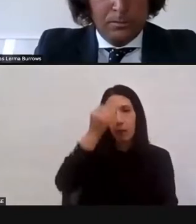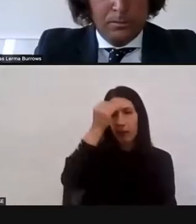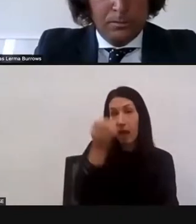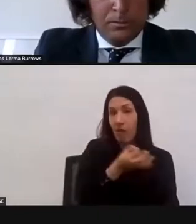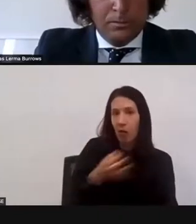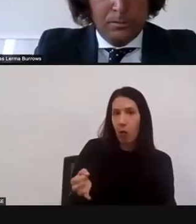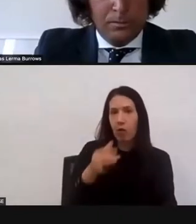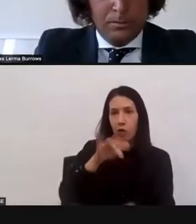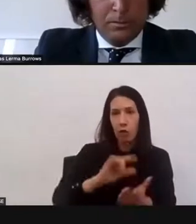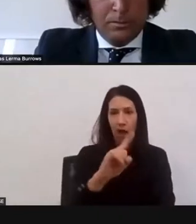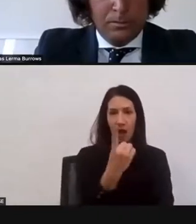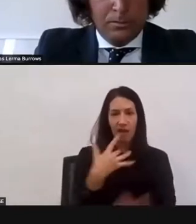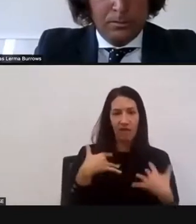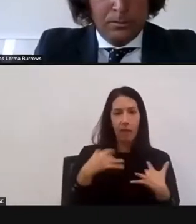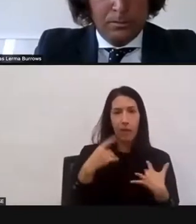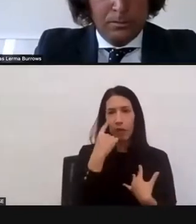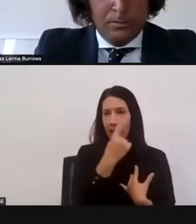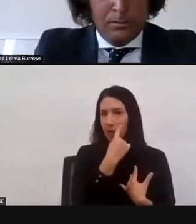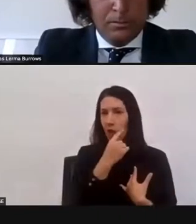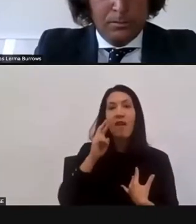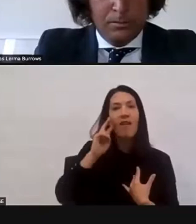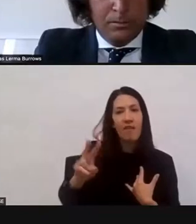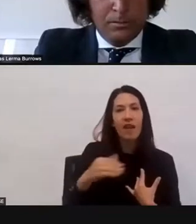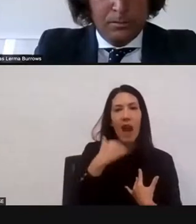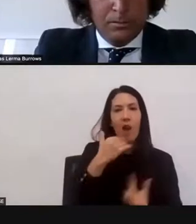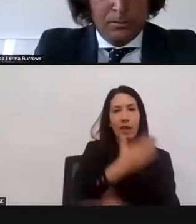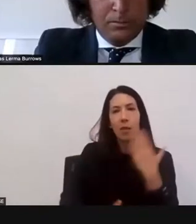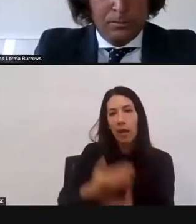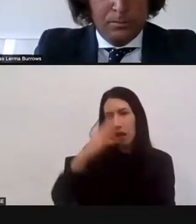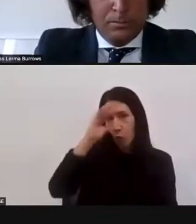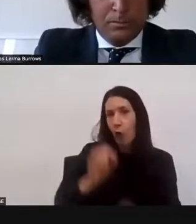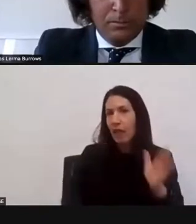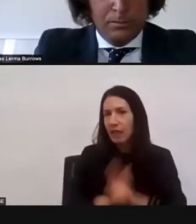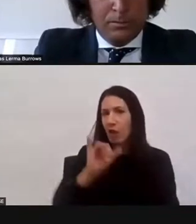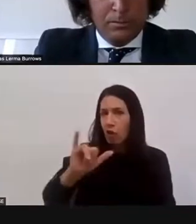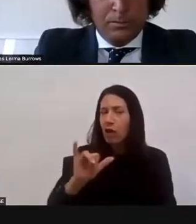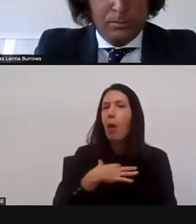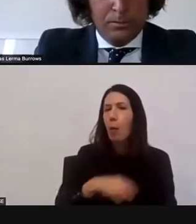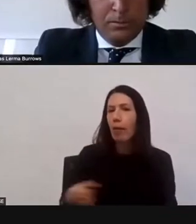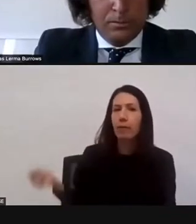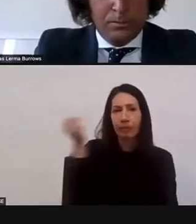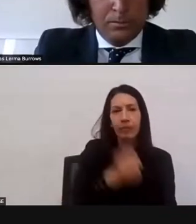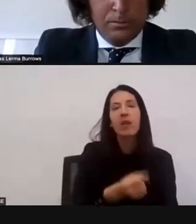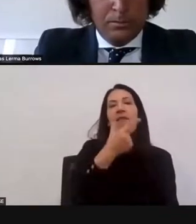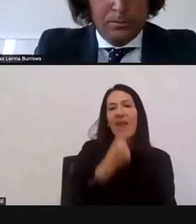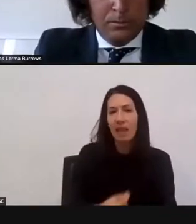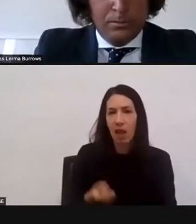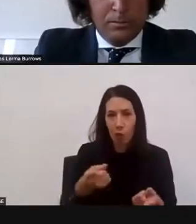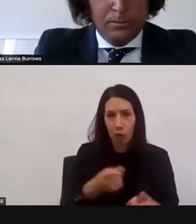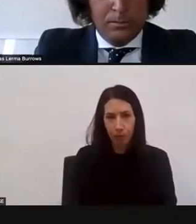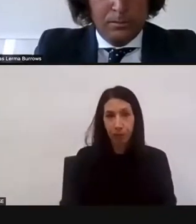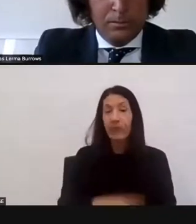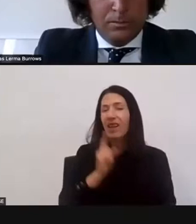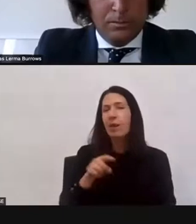encontremos ante víctimas o testigos de un delito de odio con discapacidad intelectual o del desarrollo. También tratamos de intentar averiguar, mediante